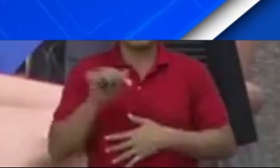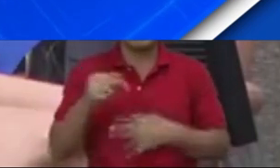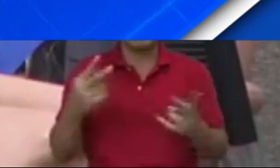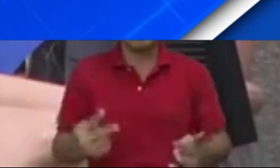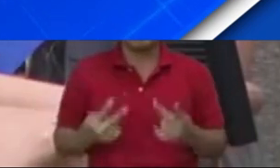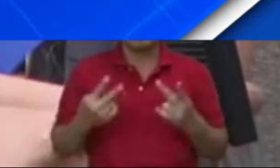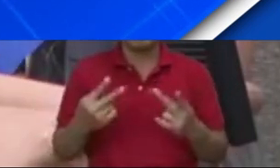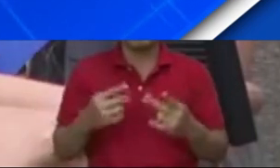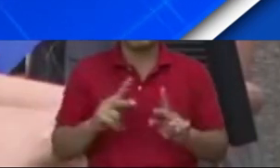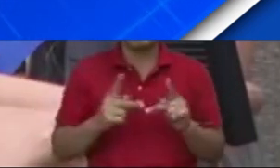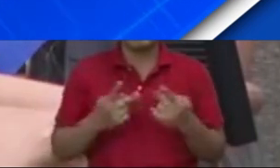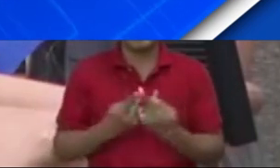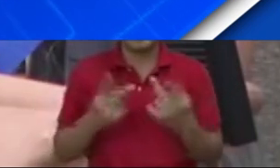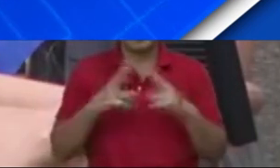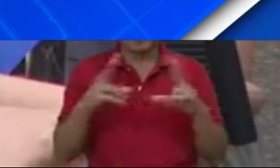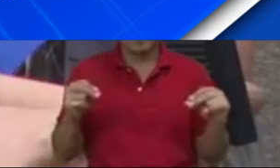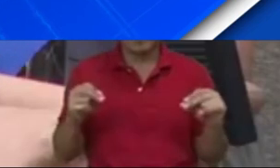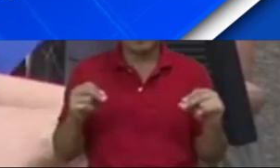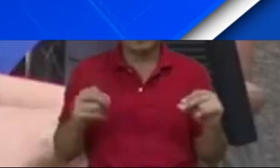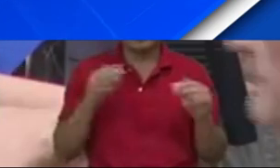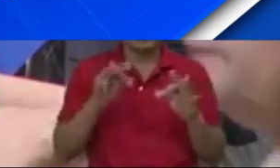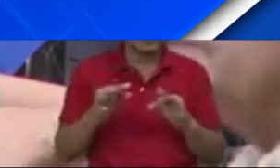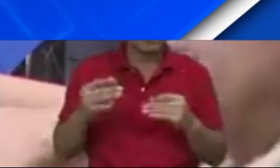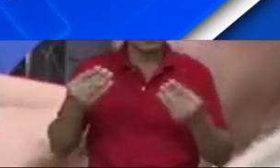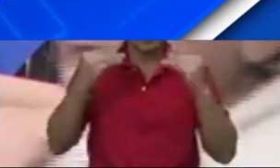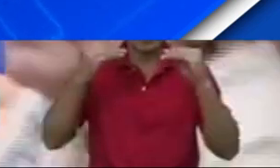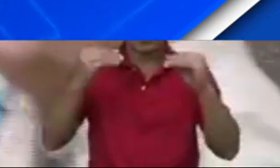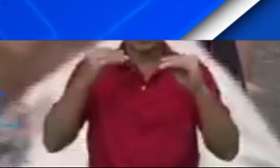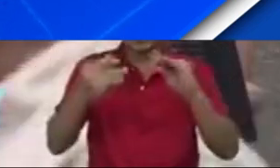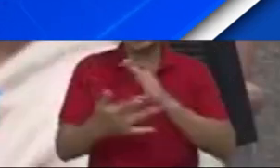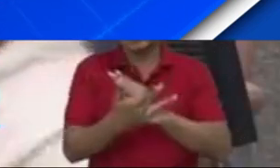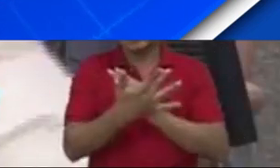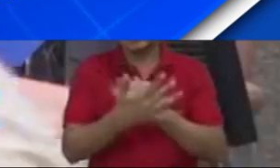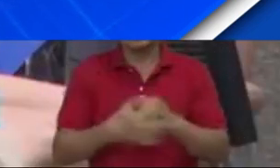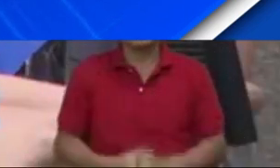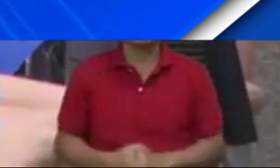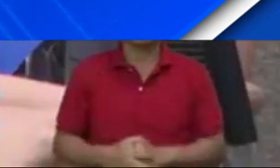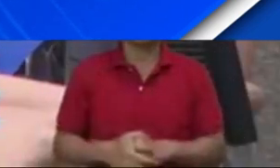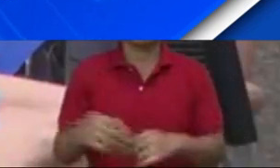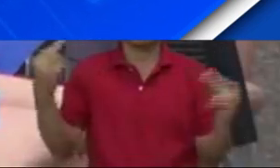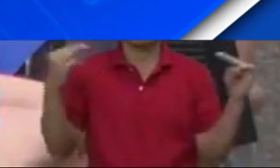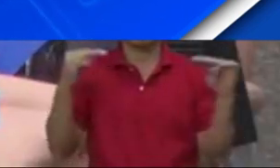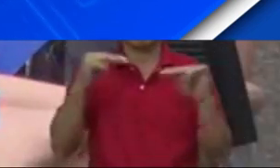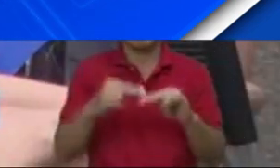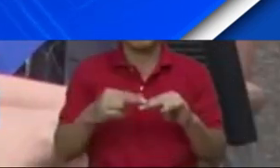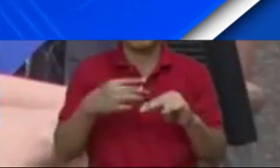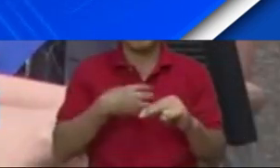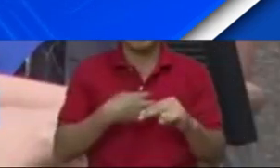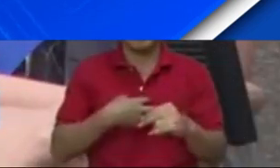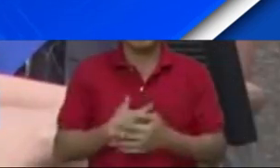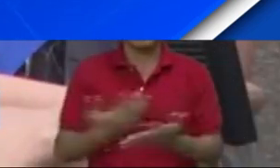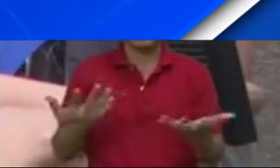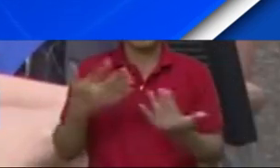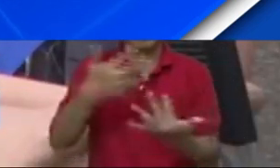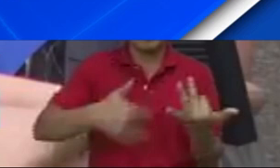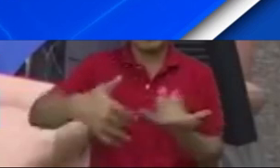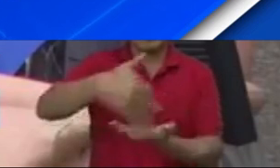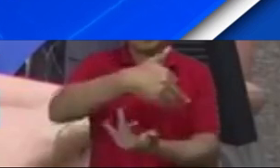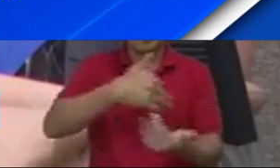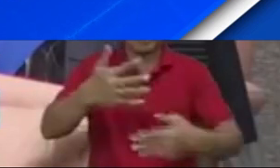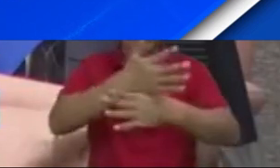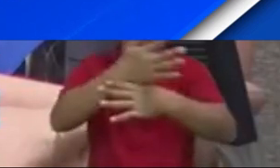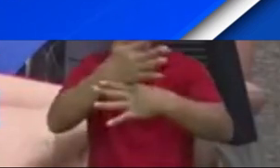nicaragüense mediante la educación técnica y la formación profesional en relación directa con los diversos